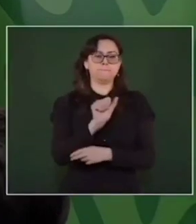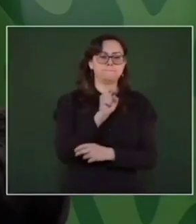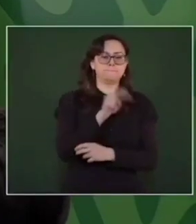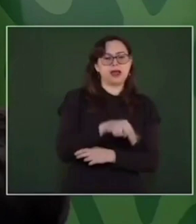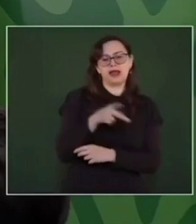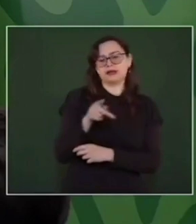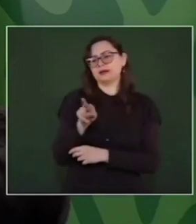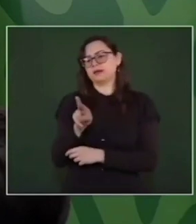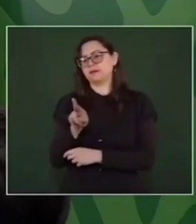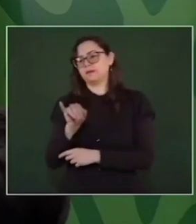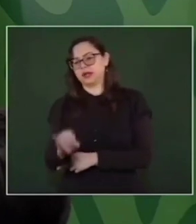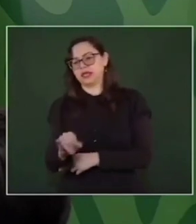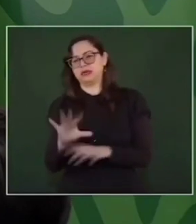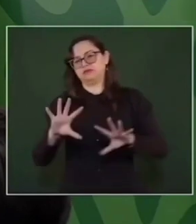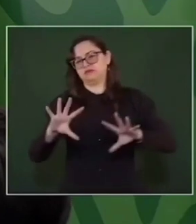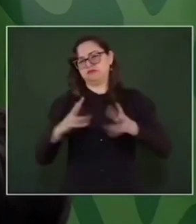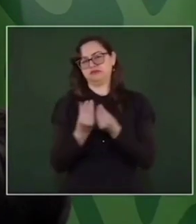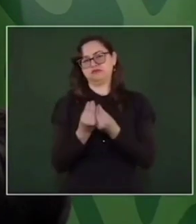2012-2018